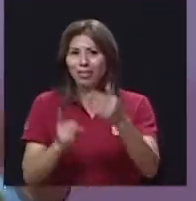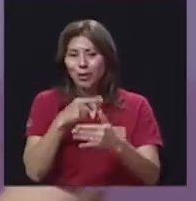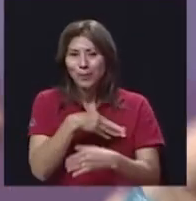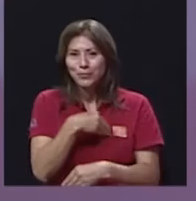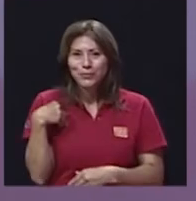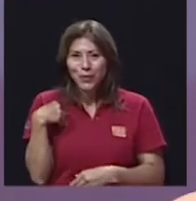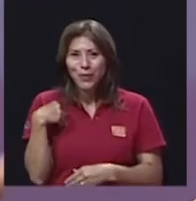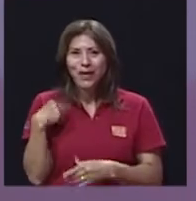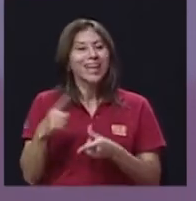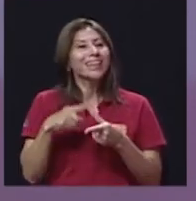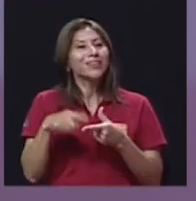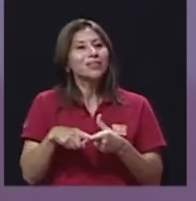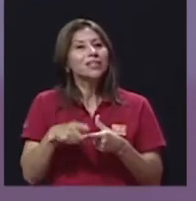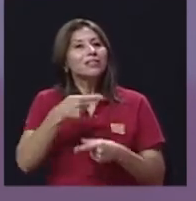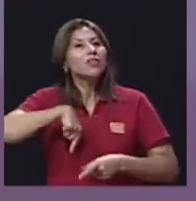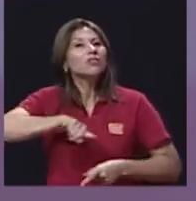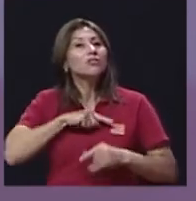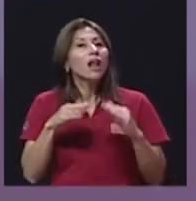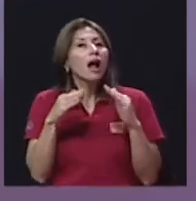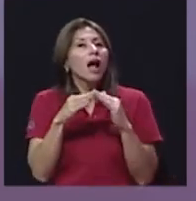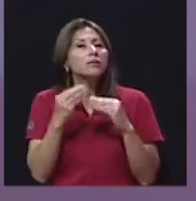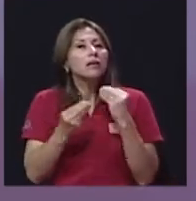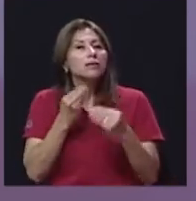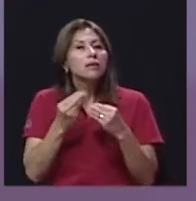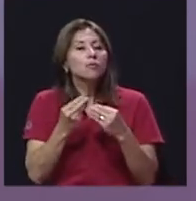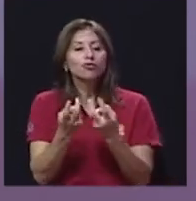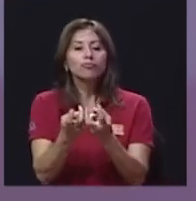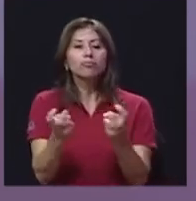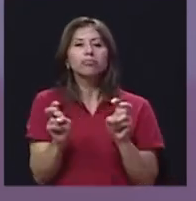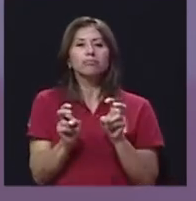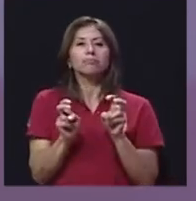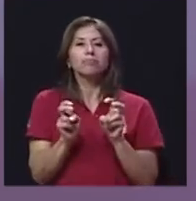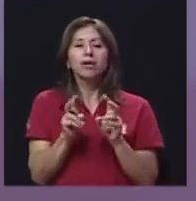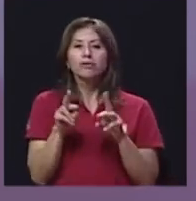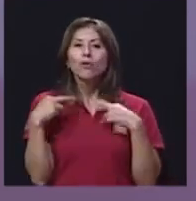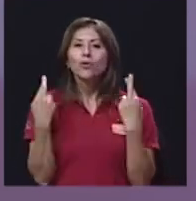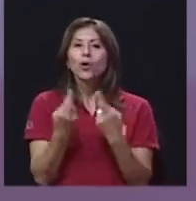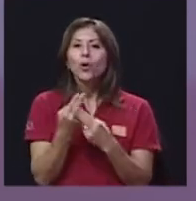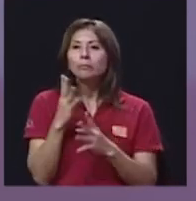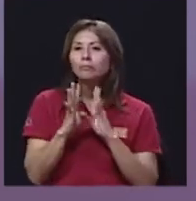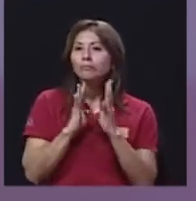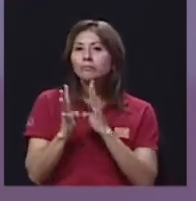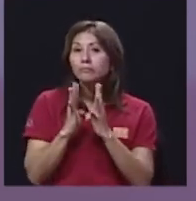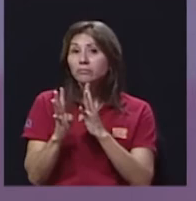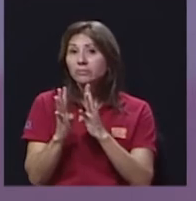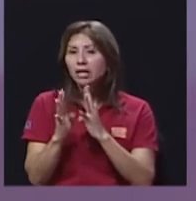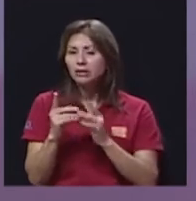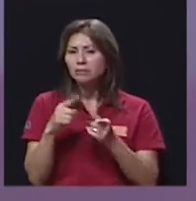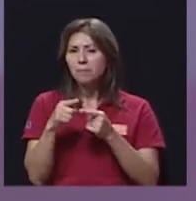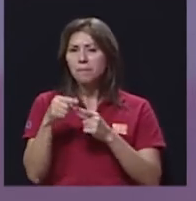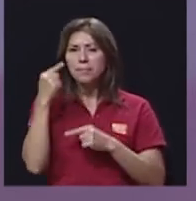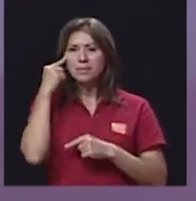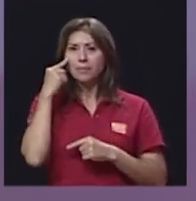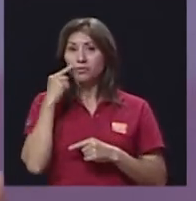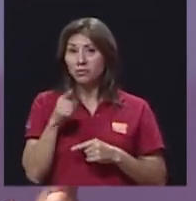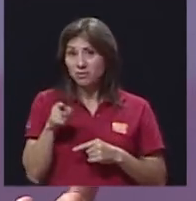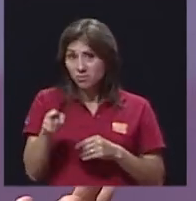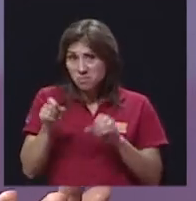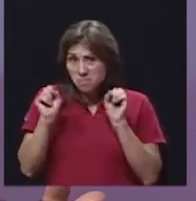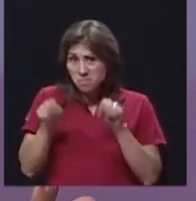nos sentamos a hacer una reunión ejecutiva en la casa y dijimos bueno será posible que usted se quede en la casa cuidando los hagamos cuentas